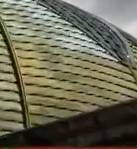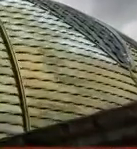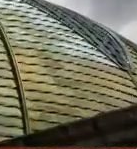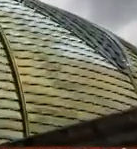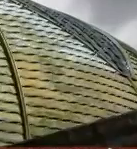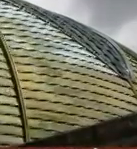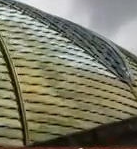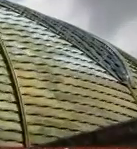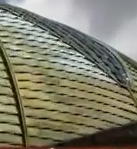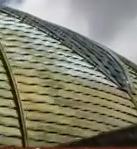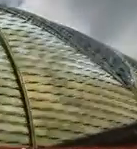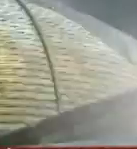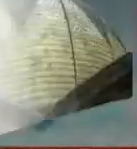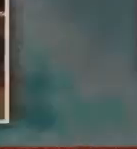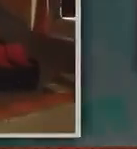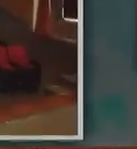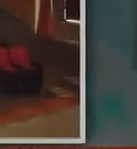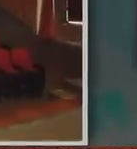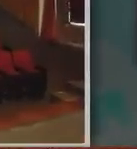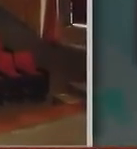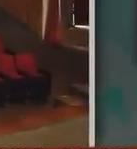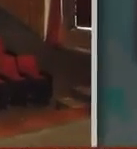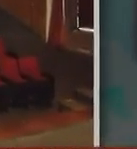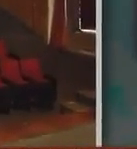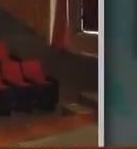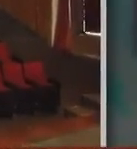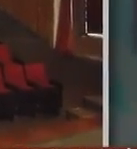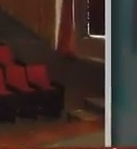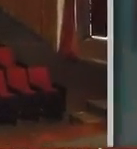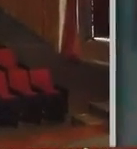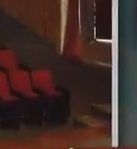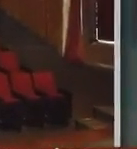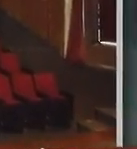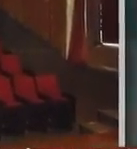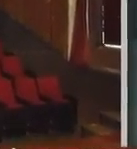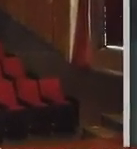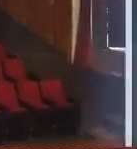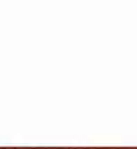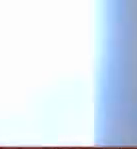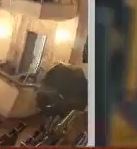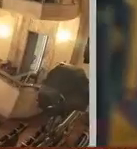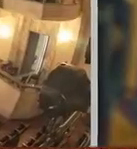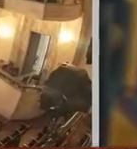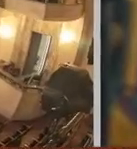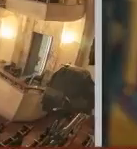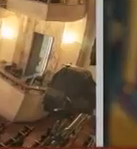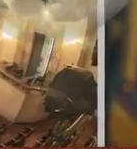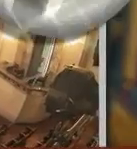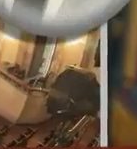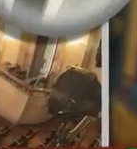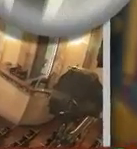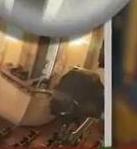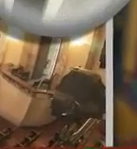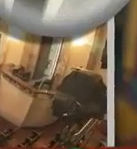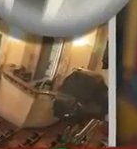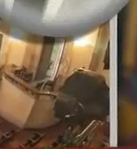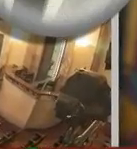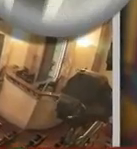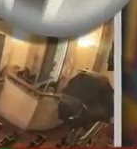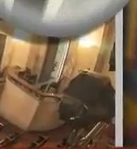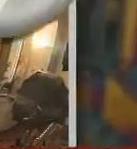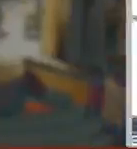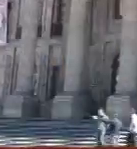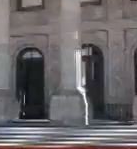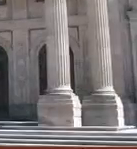una reluciente cúpula. Fue remodelado en 1949 por los arquitectos Ignacio Álgara y Francisco Javier